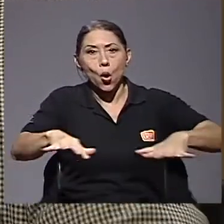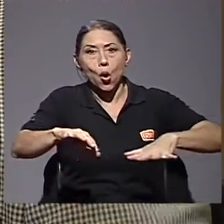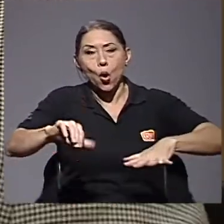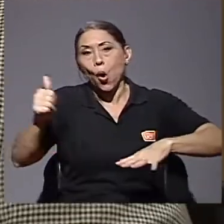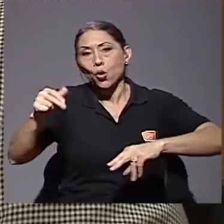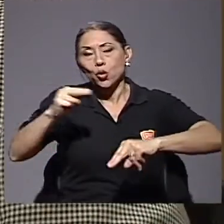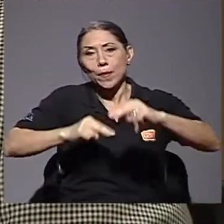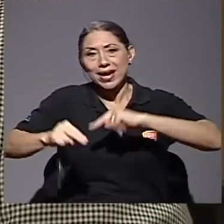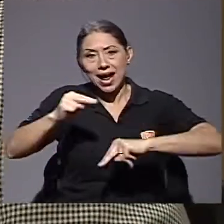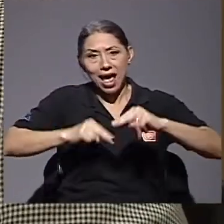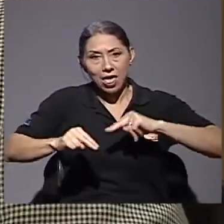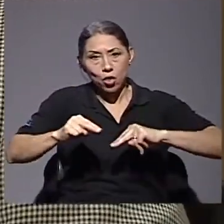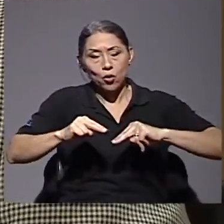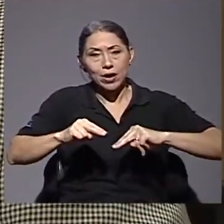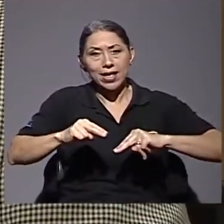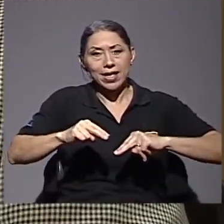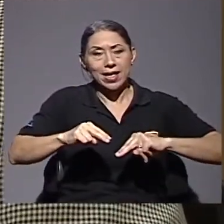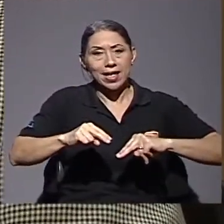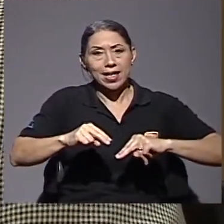mercado, en